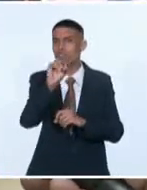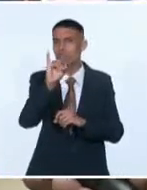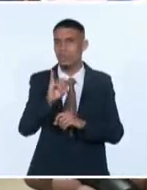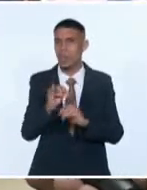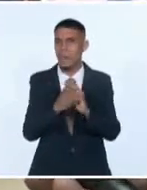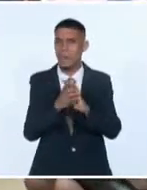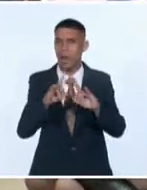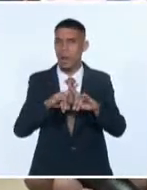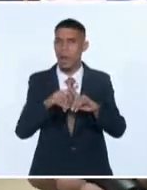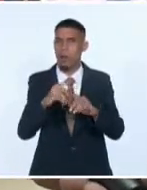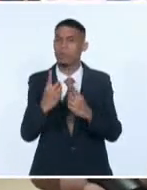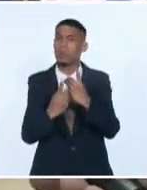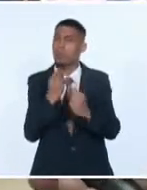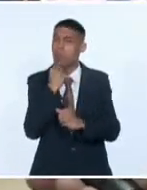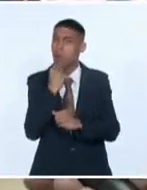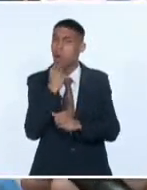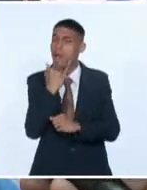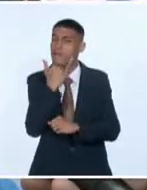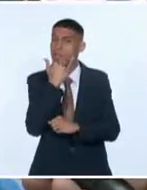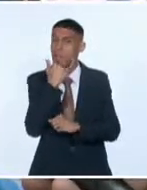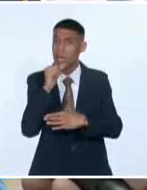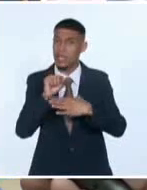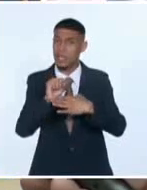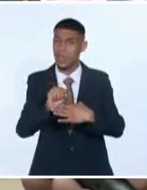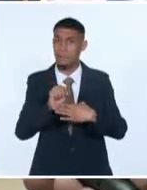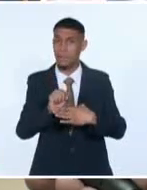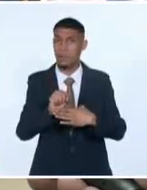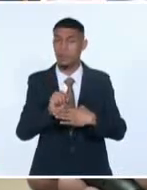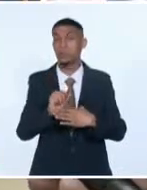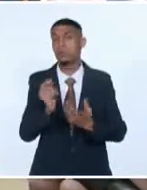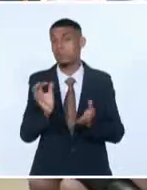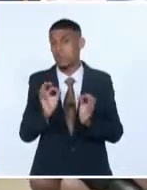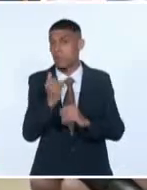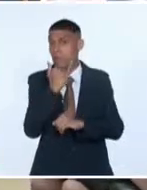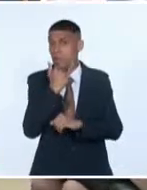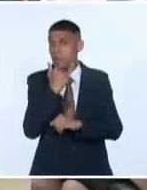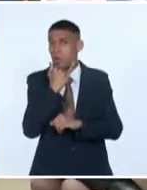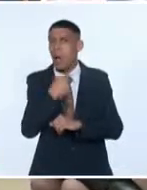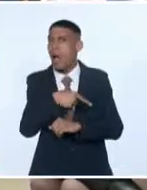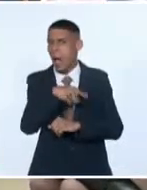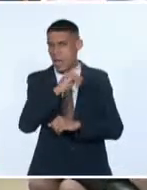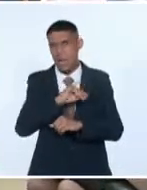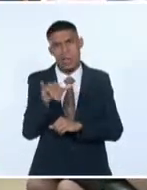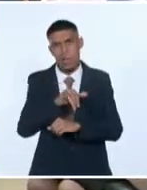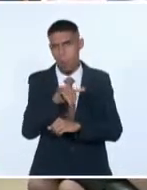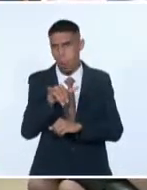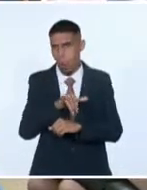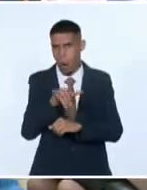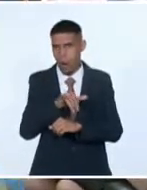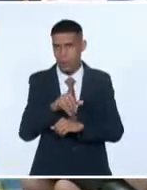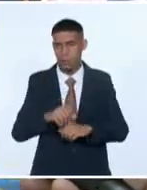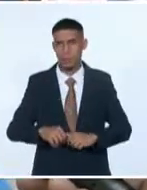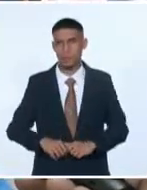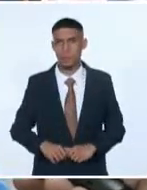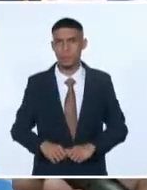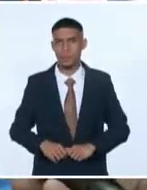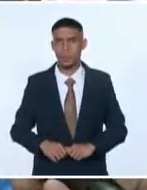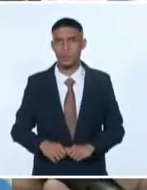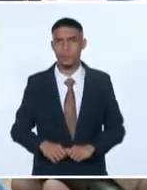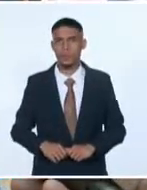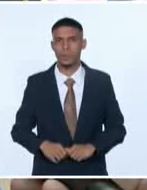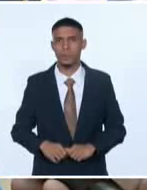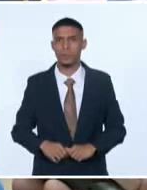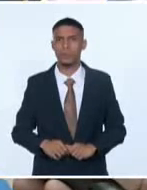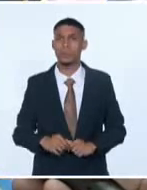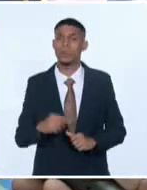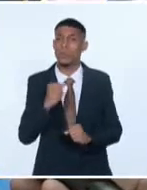de 276 megawatts. Como pueden ver, la afectación es similar a la que ocurrió el día de ayer. Estamos trabajando